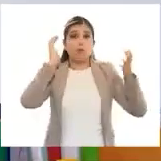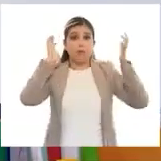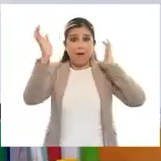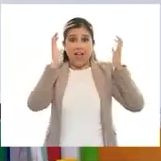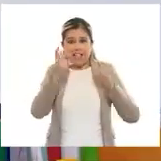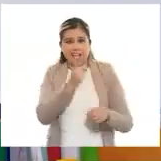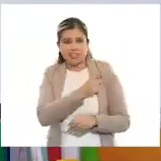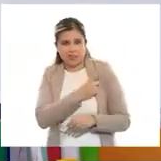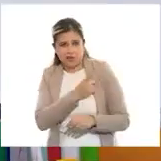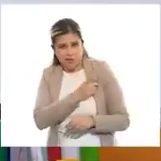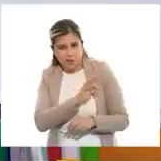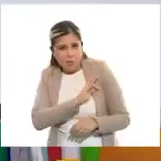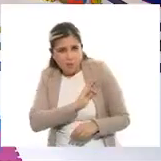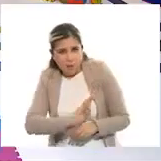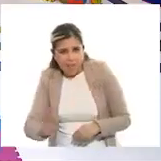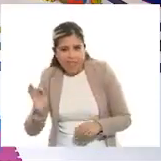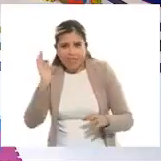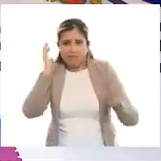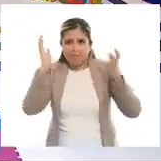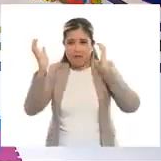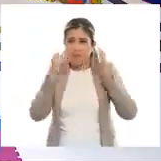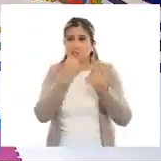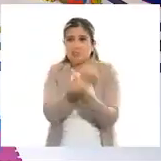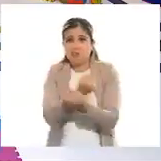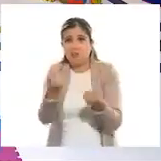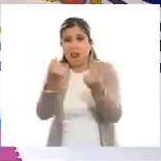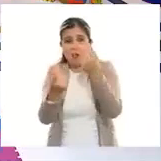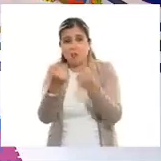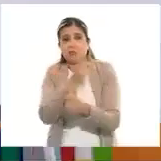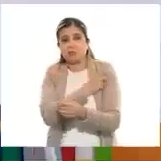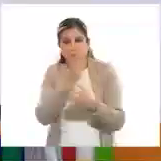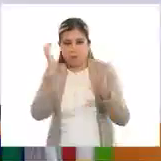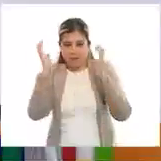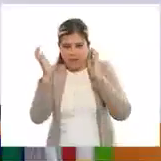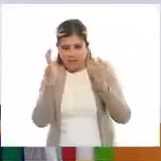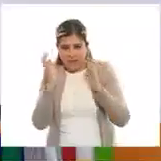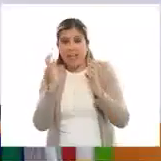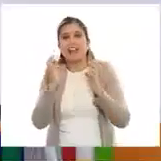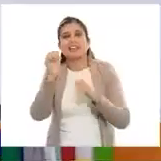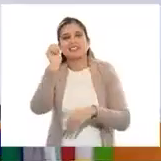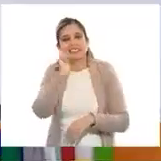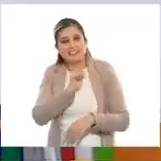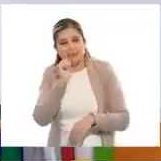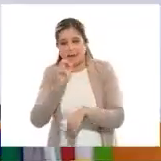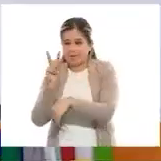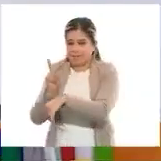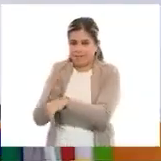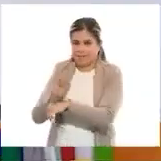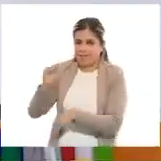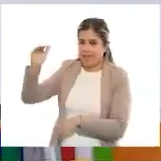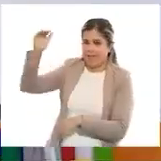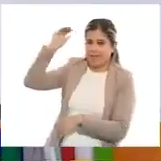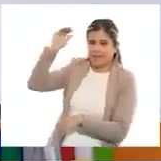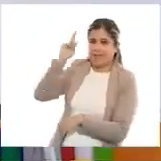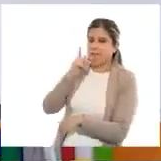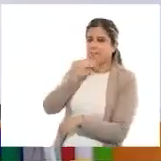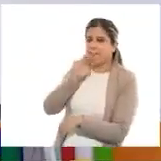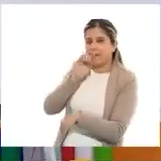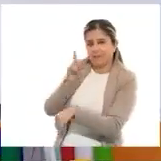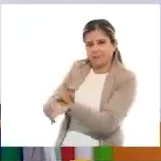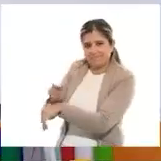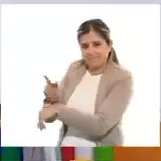solos. Ah, sí, sí, niños y niñas que ya se pueden bañar solos, claro. Y por supuesto, siempre con la vigilancia de los padres y madres de